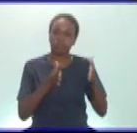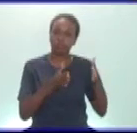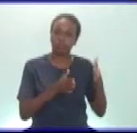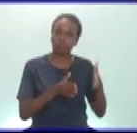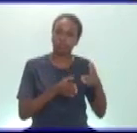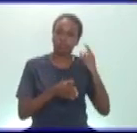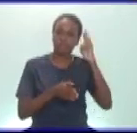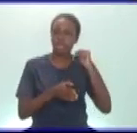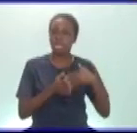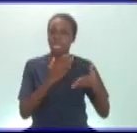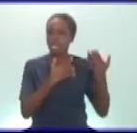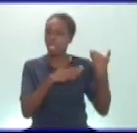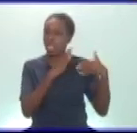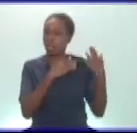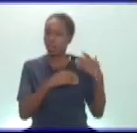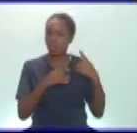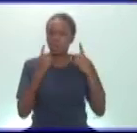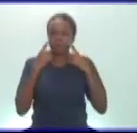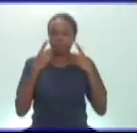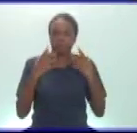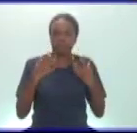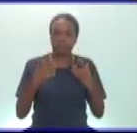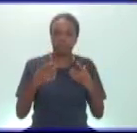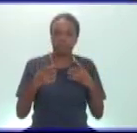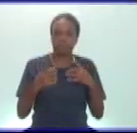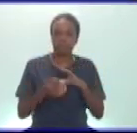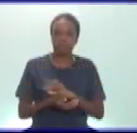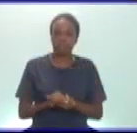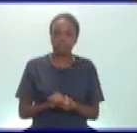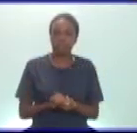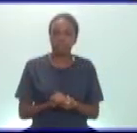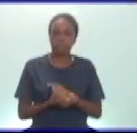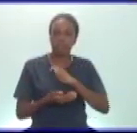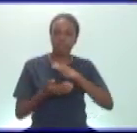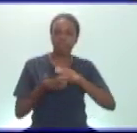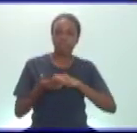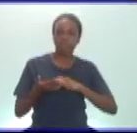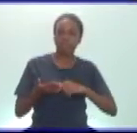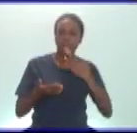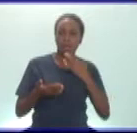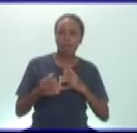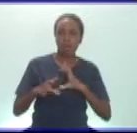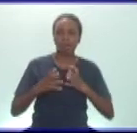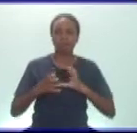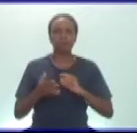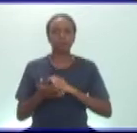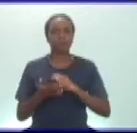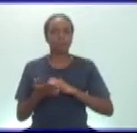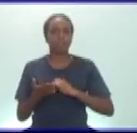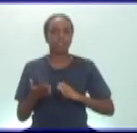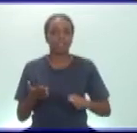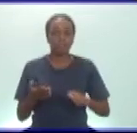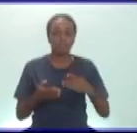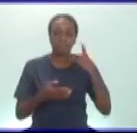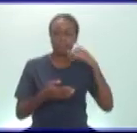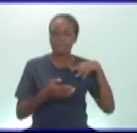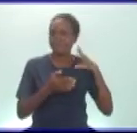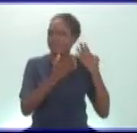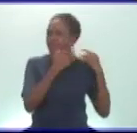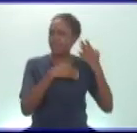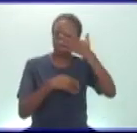que sorprenden por su capacidad, la capacidad del autor de revivir asuntos y personajes quizás